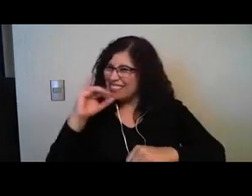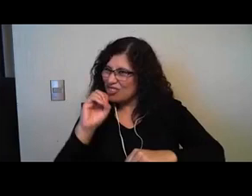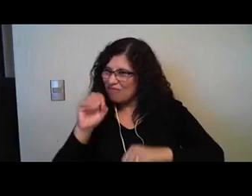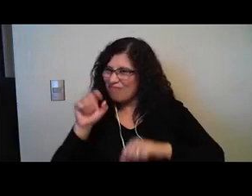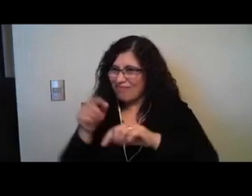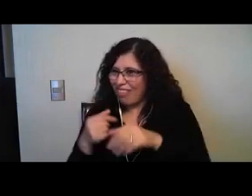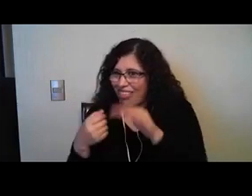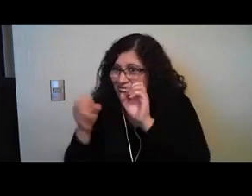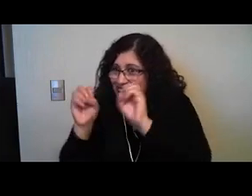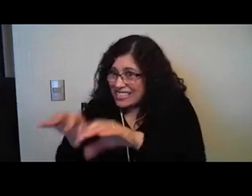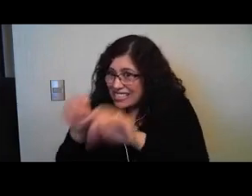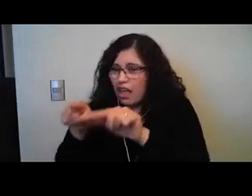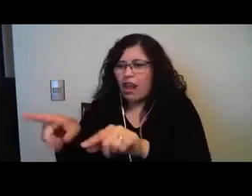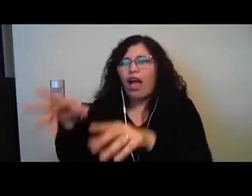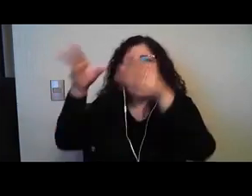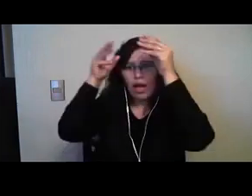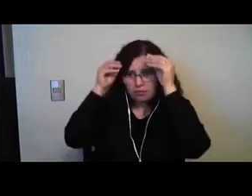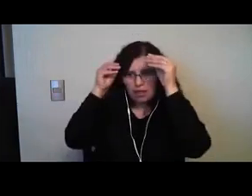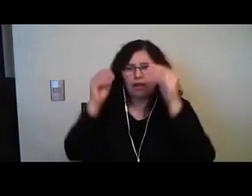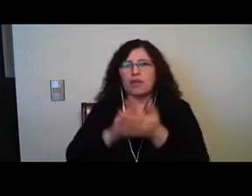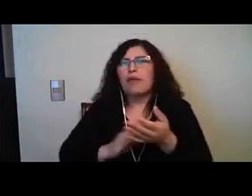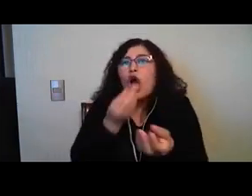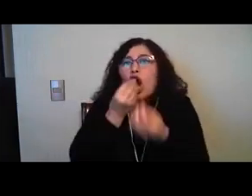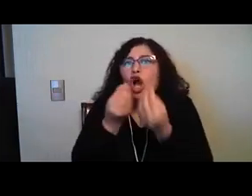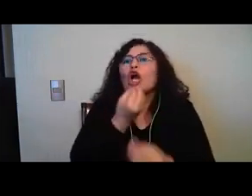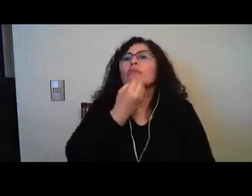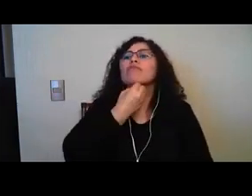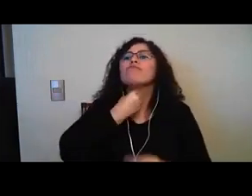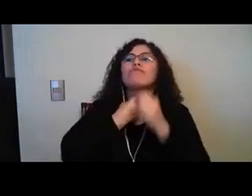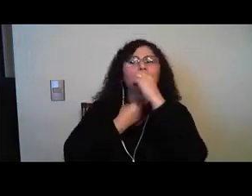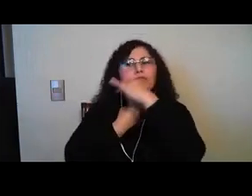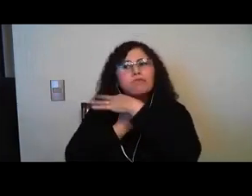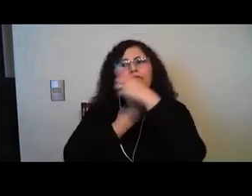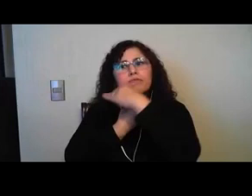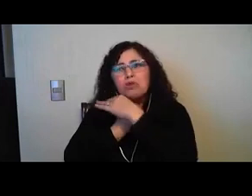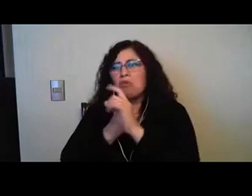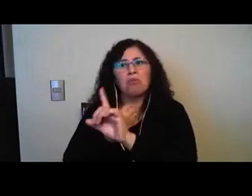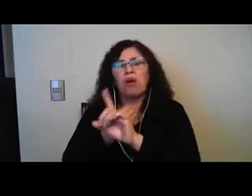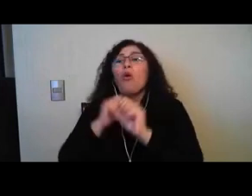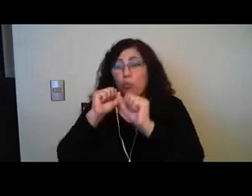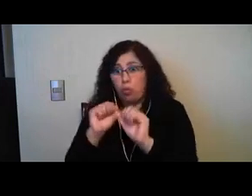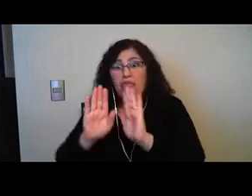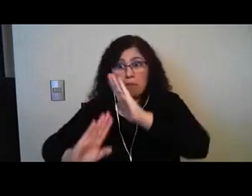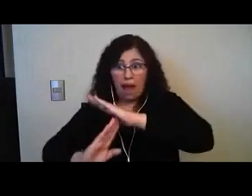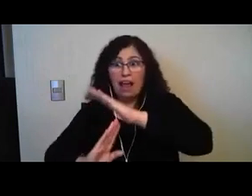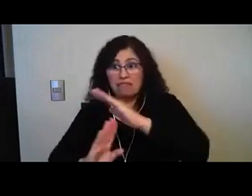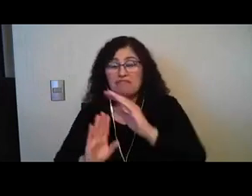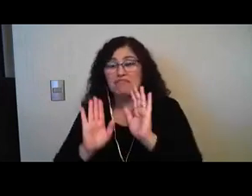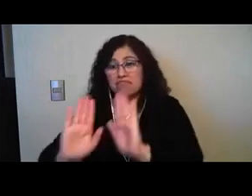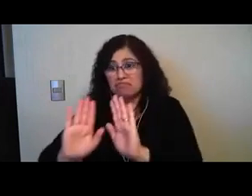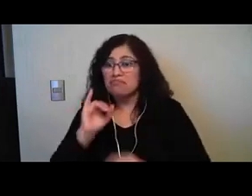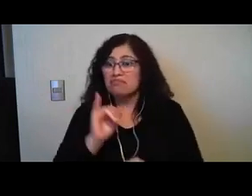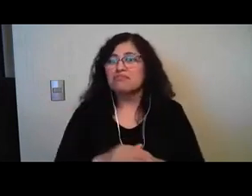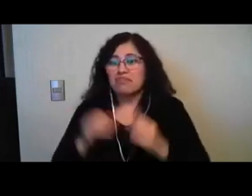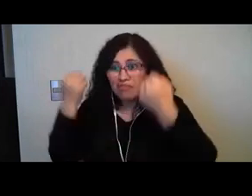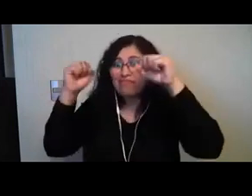saliva sin que esté salivando constantemente, ¿ya? Otras manifestaciones pueden ser dificultad de